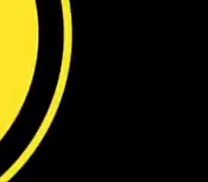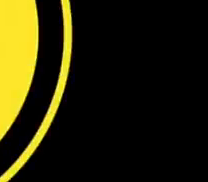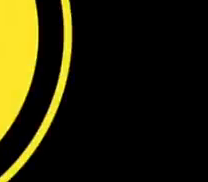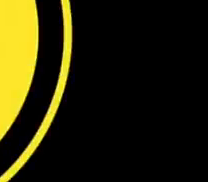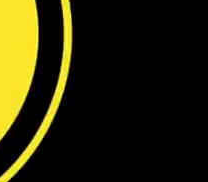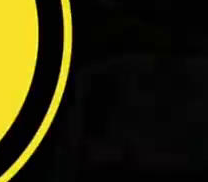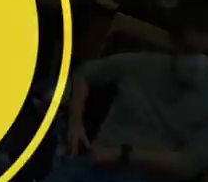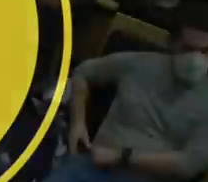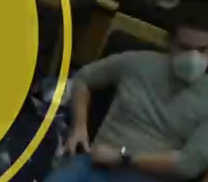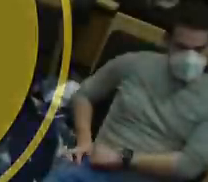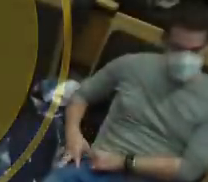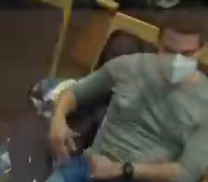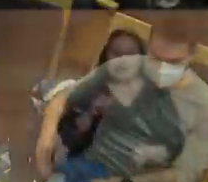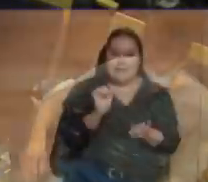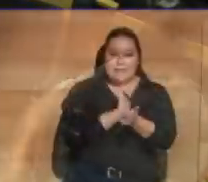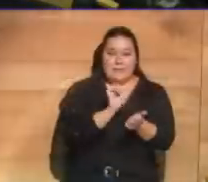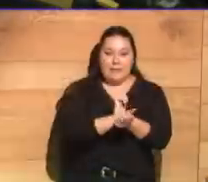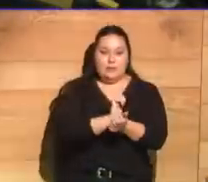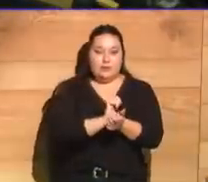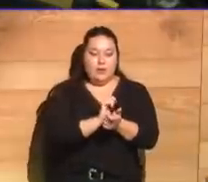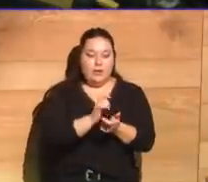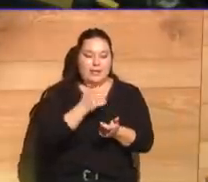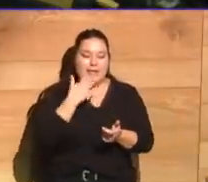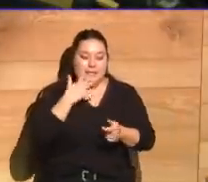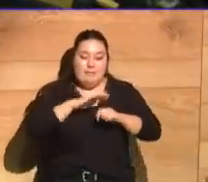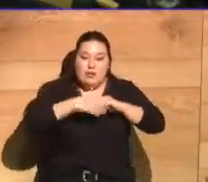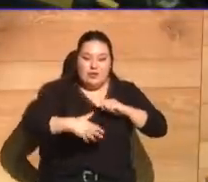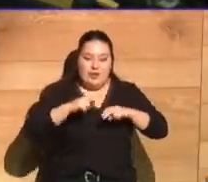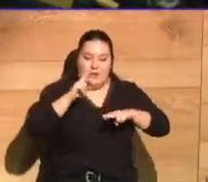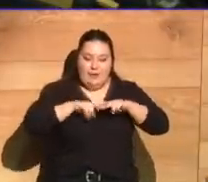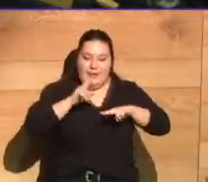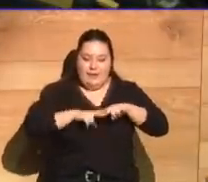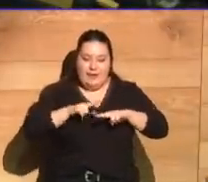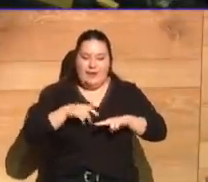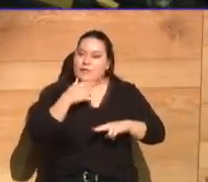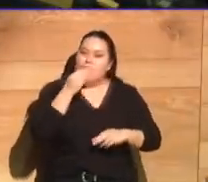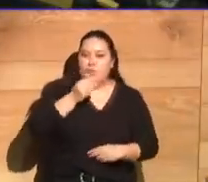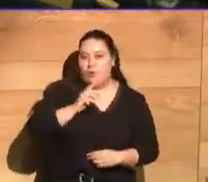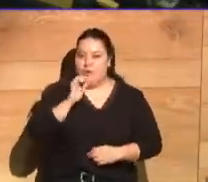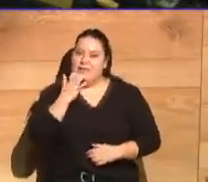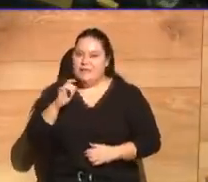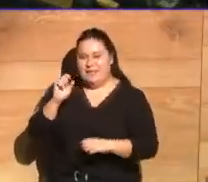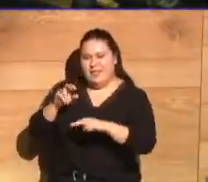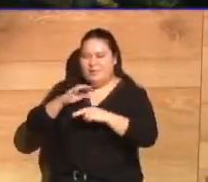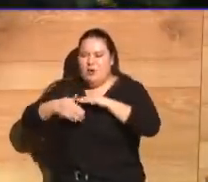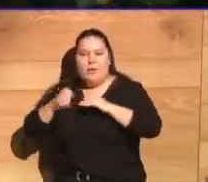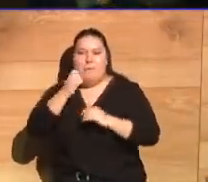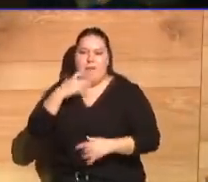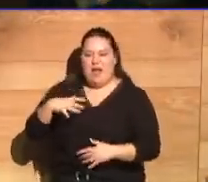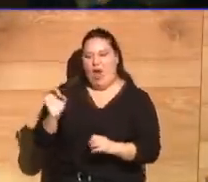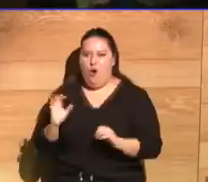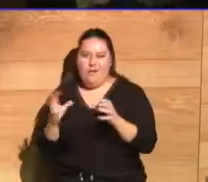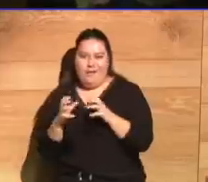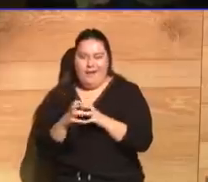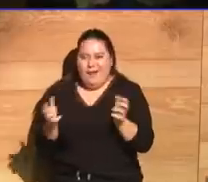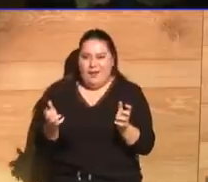¿No os parece que el queso que tiene la corteza negra está mucho más rico que el que tiene corteza blanca o naranja o